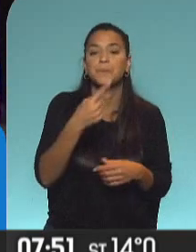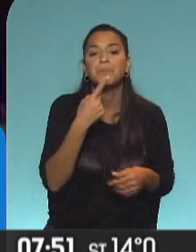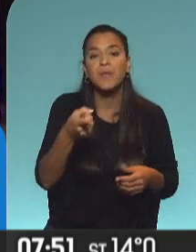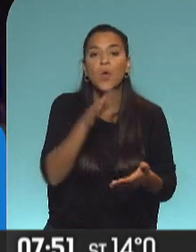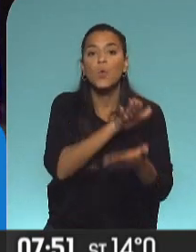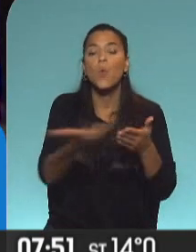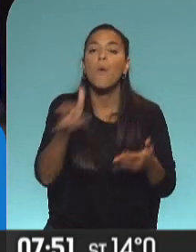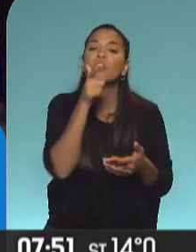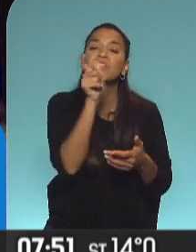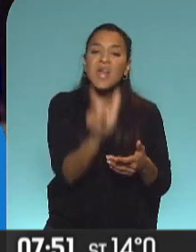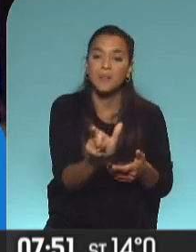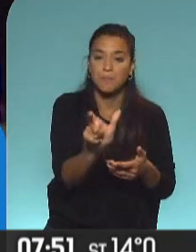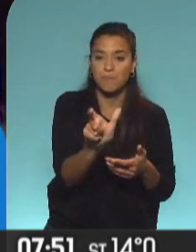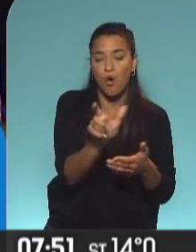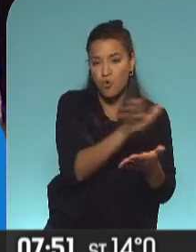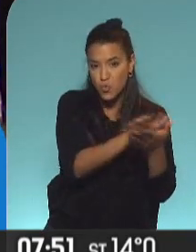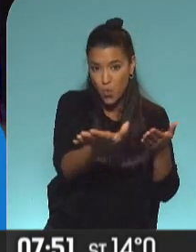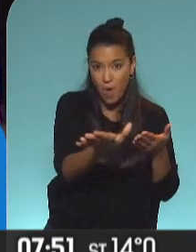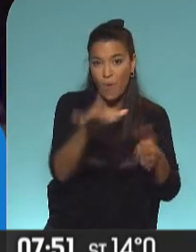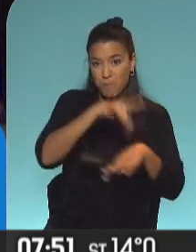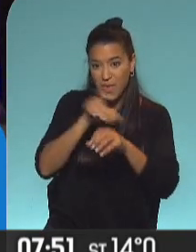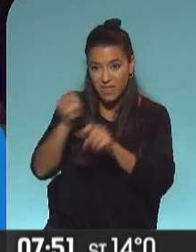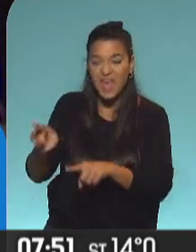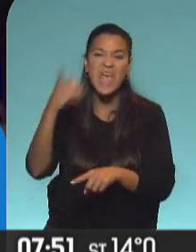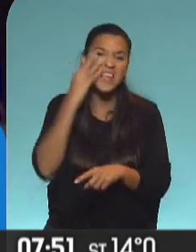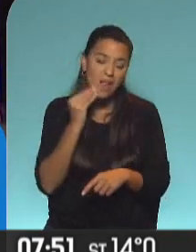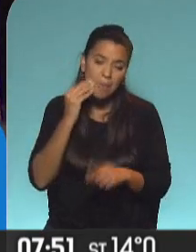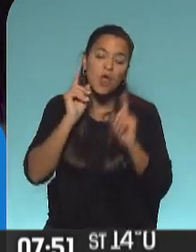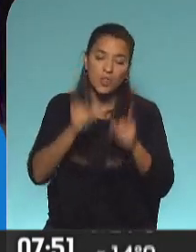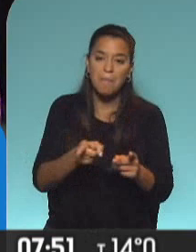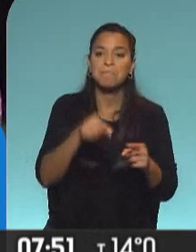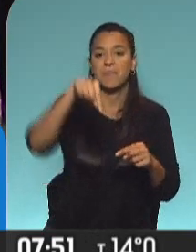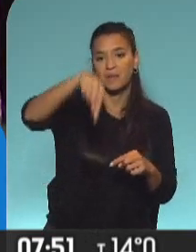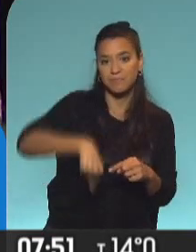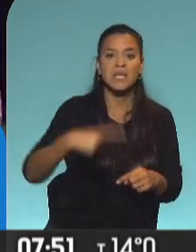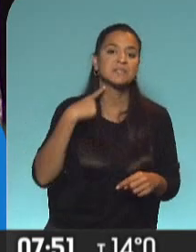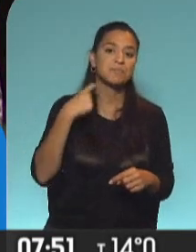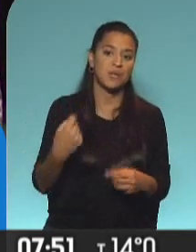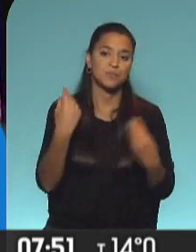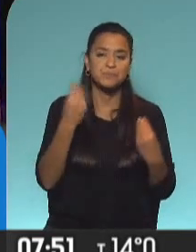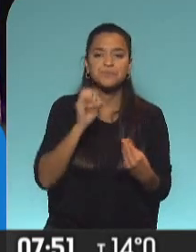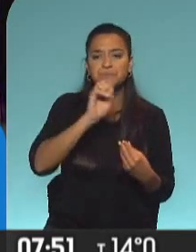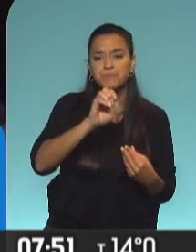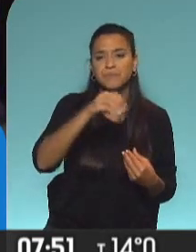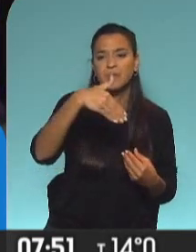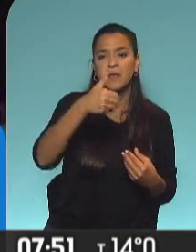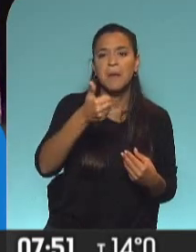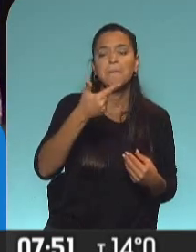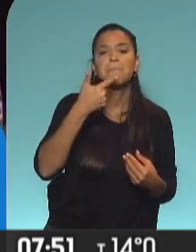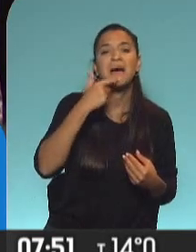nuevo término, un neologismo, que es en inglés, pero también se aplica en español, que se llama